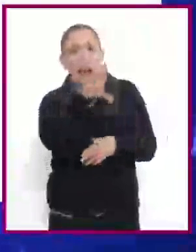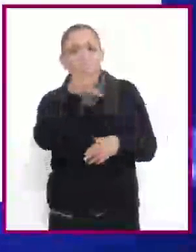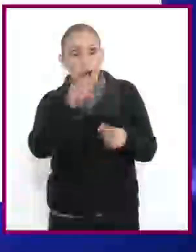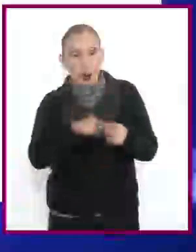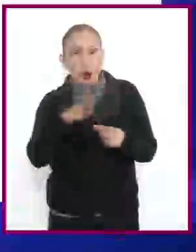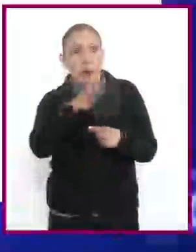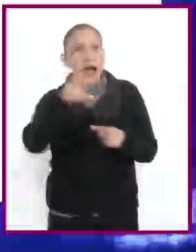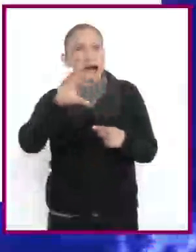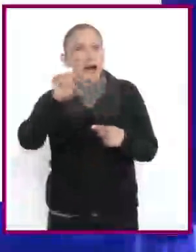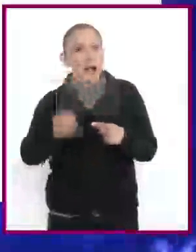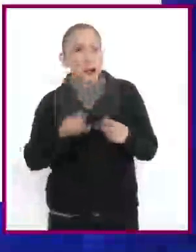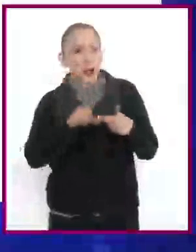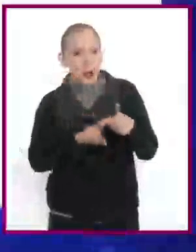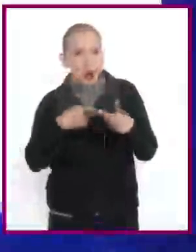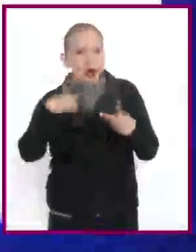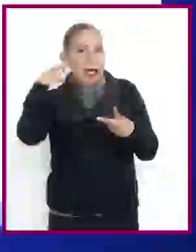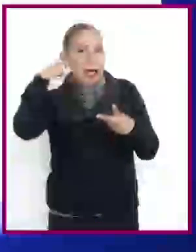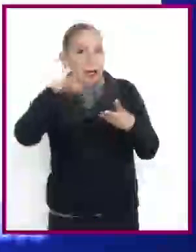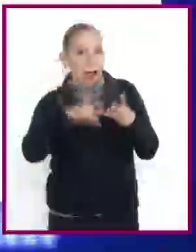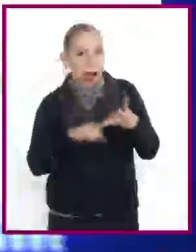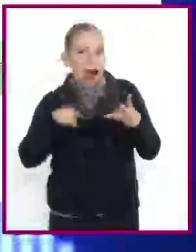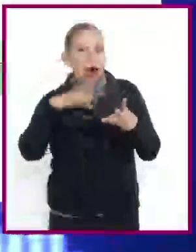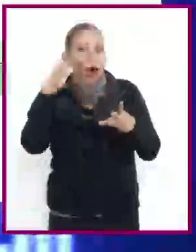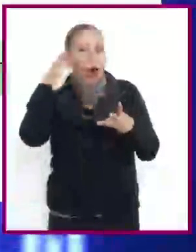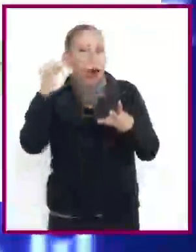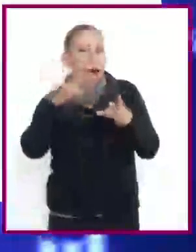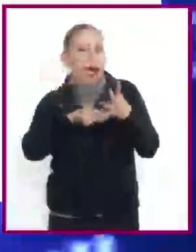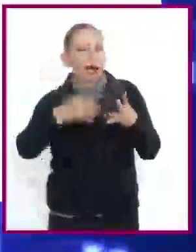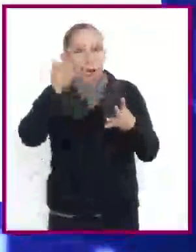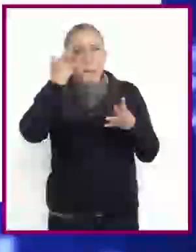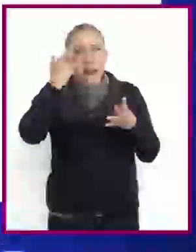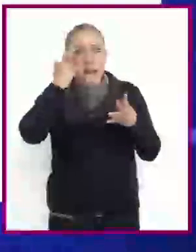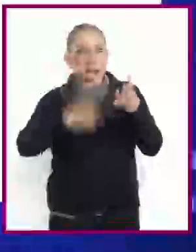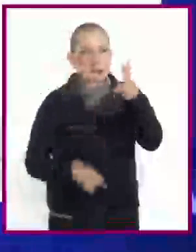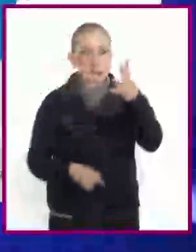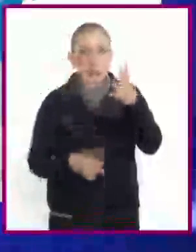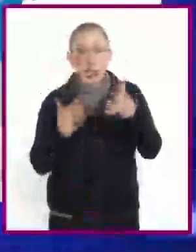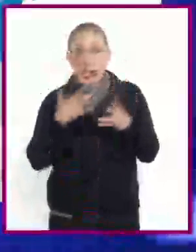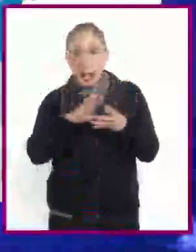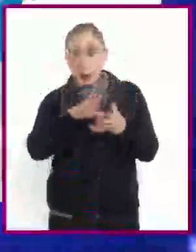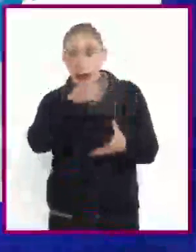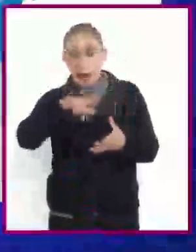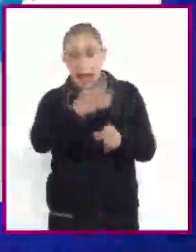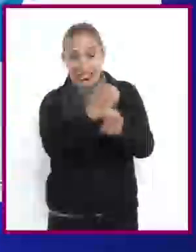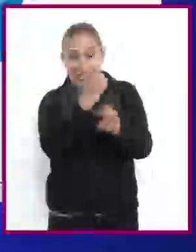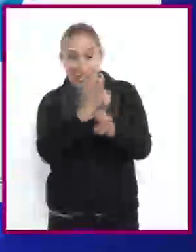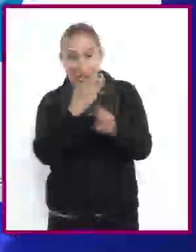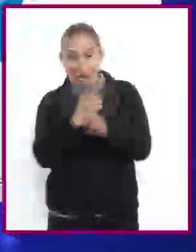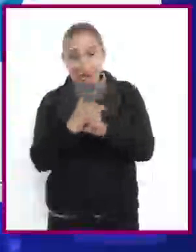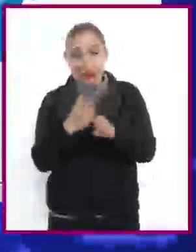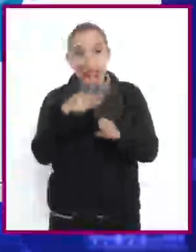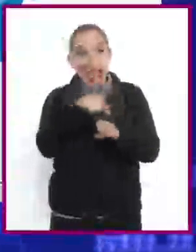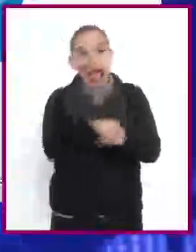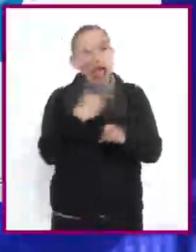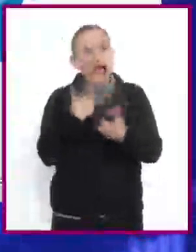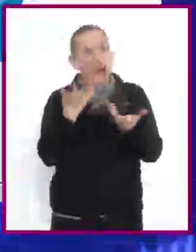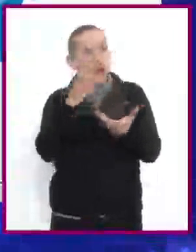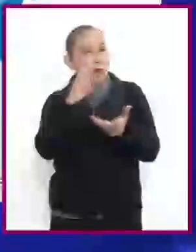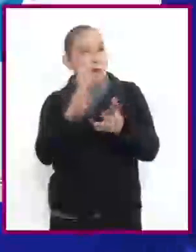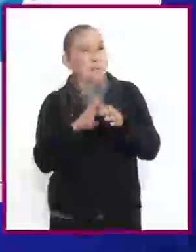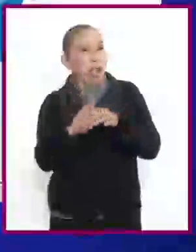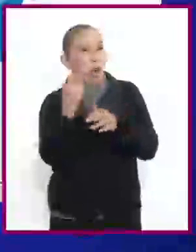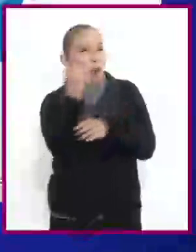Quintana Roo, Baja California Sur y Sinaloa tuvieron la mayor cantidad de emigrantes. Los estados que recibieron más inmigrantes en